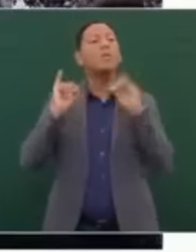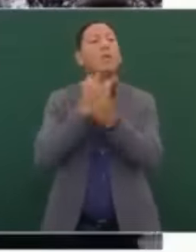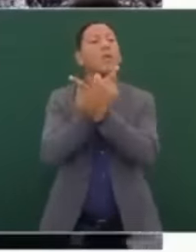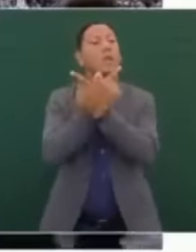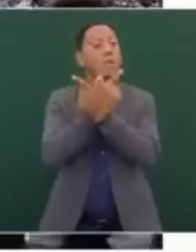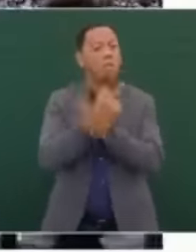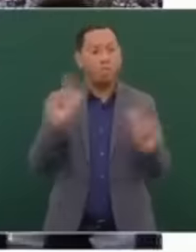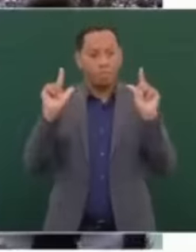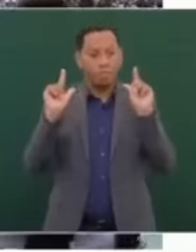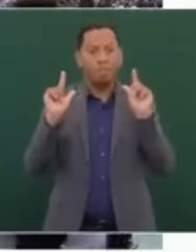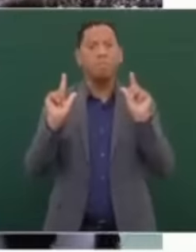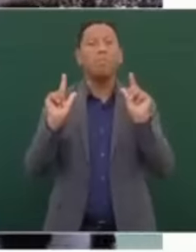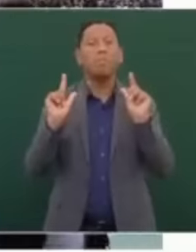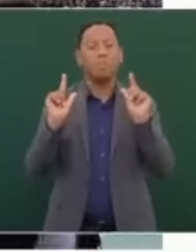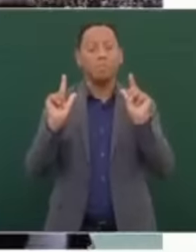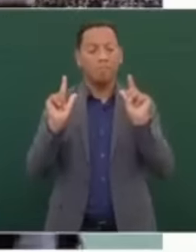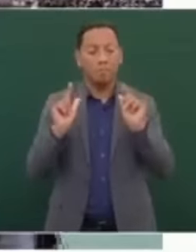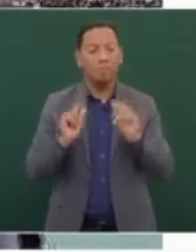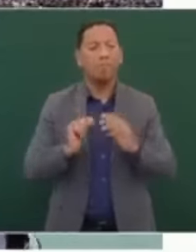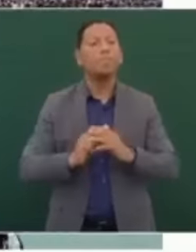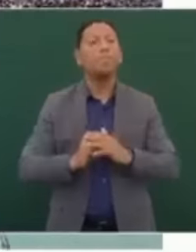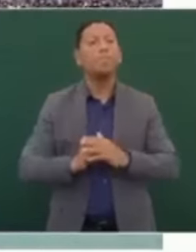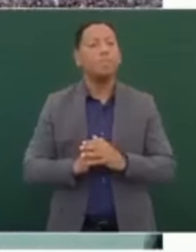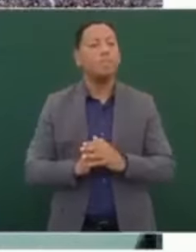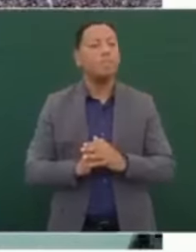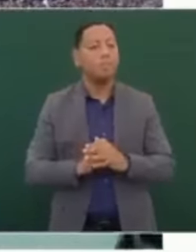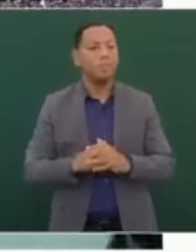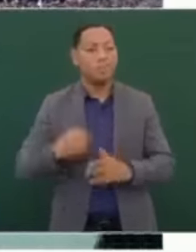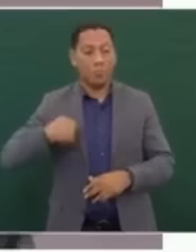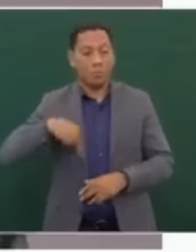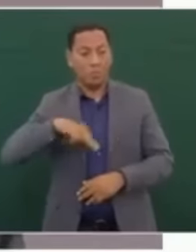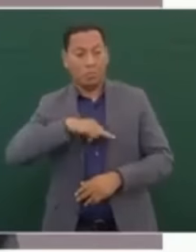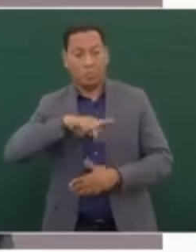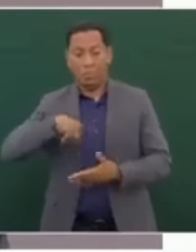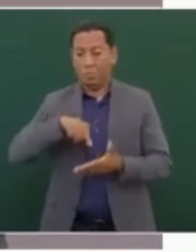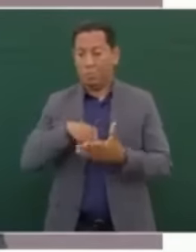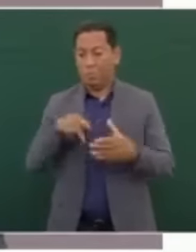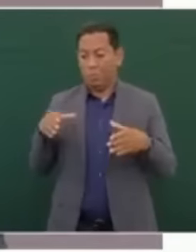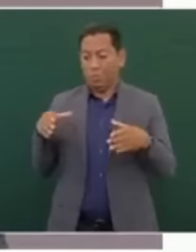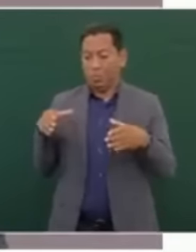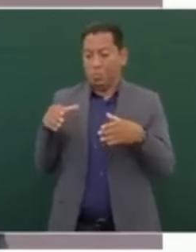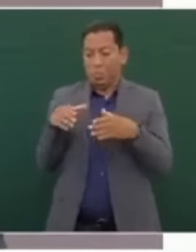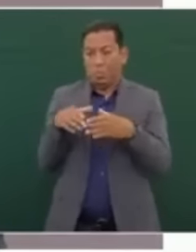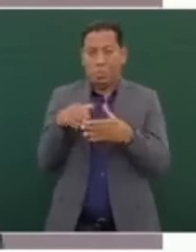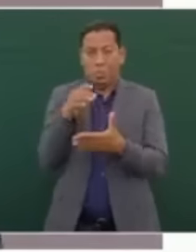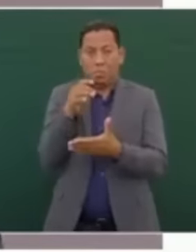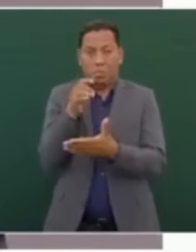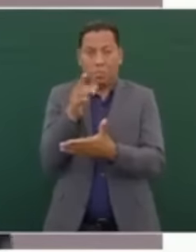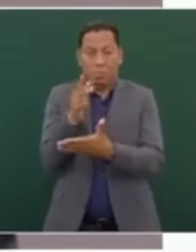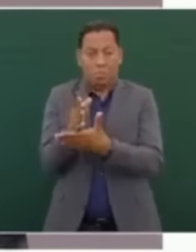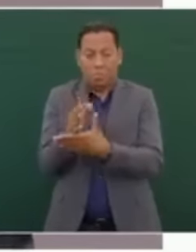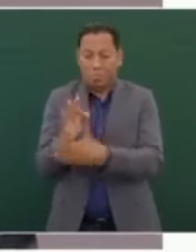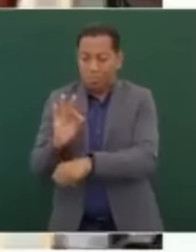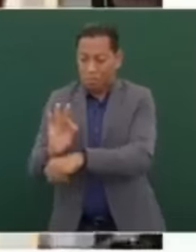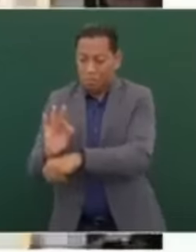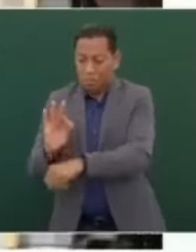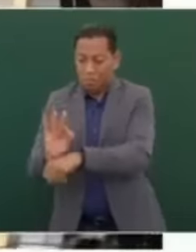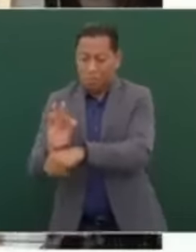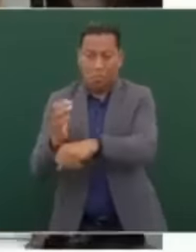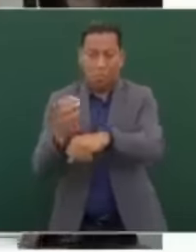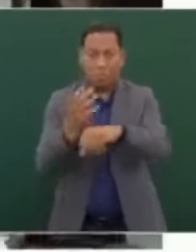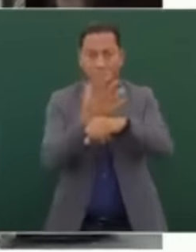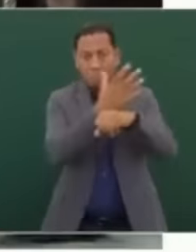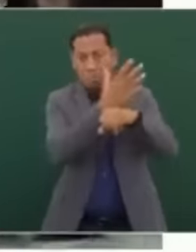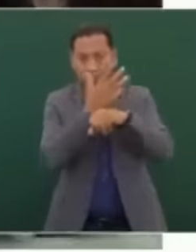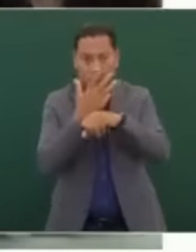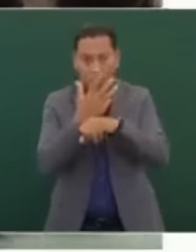libre, no una colonia ni un protectorado de Estados